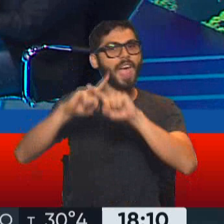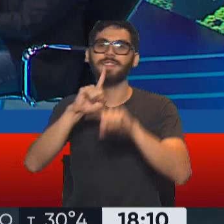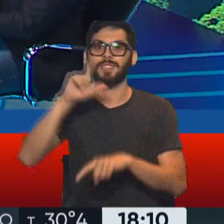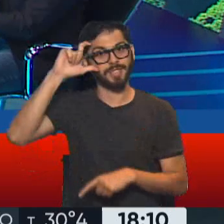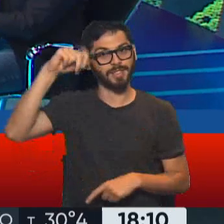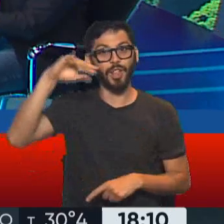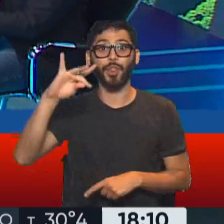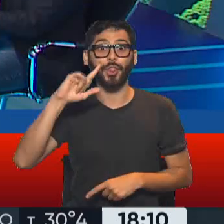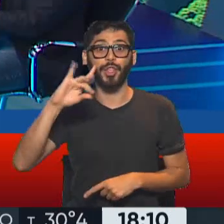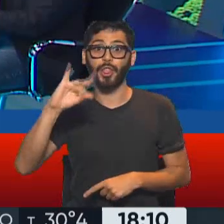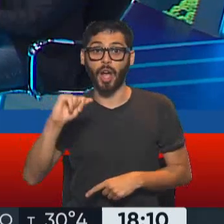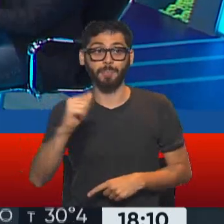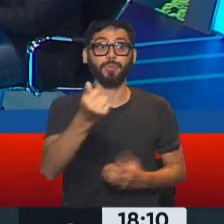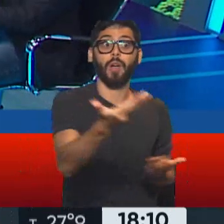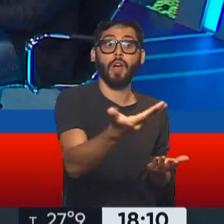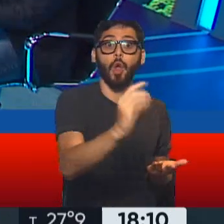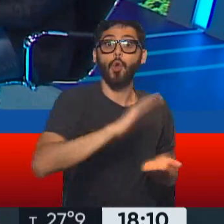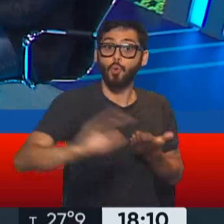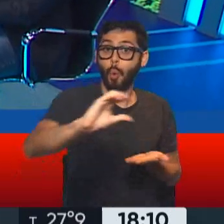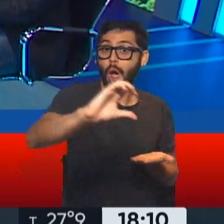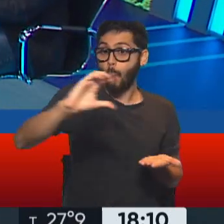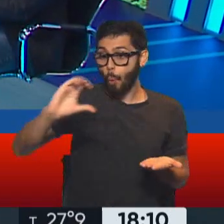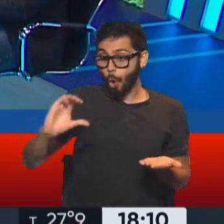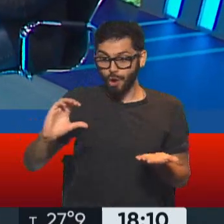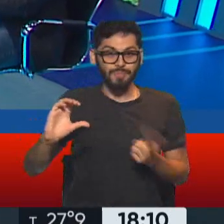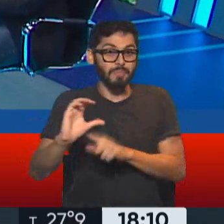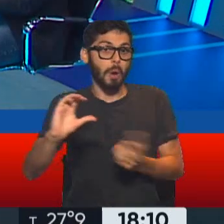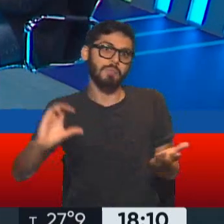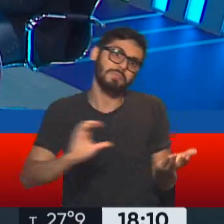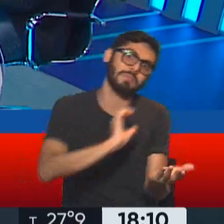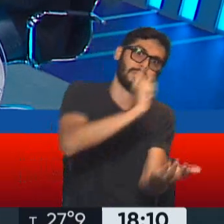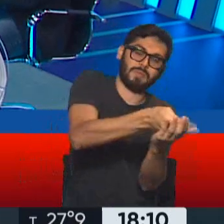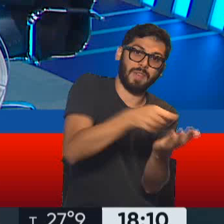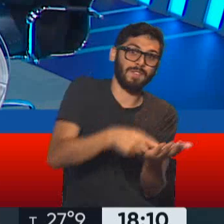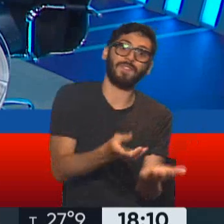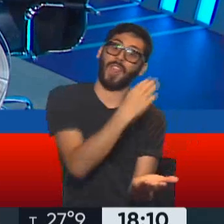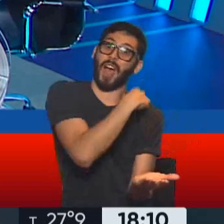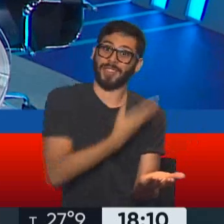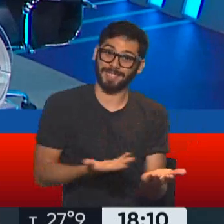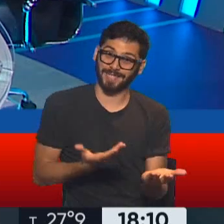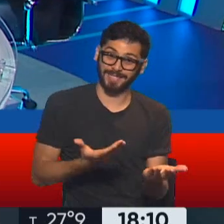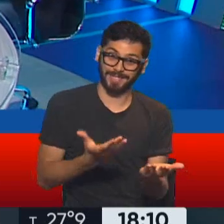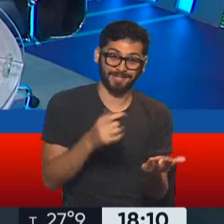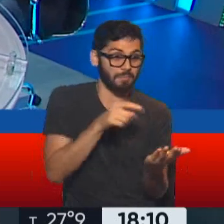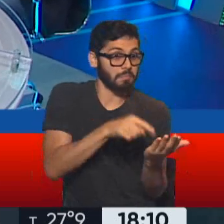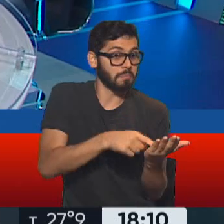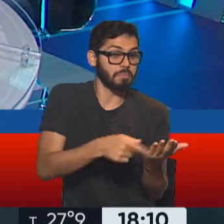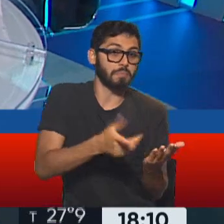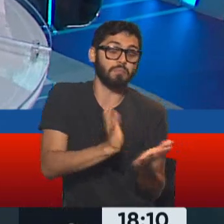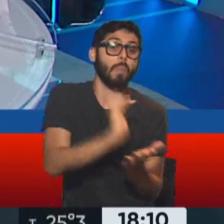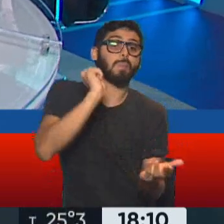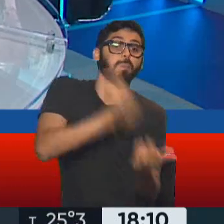durante estos años que vencían va a recibir este dinero para pagar el crédito anterior, para cancelar el crédito